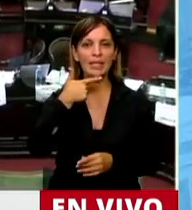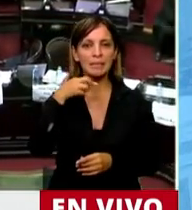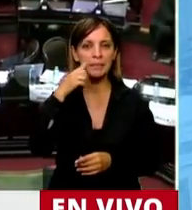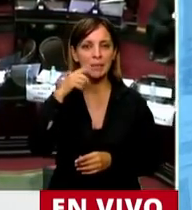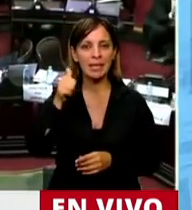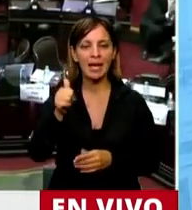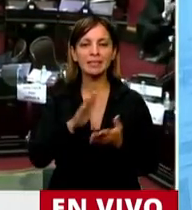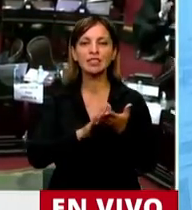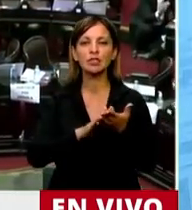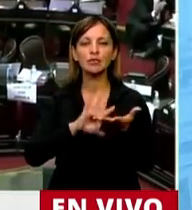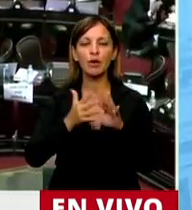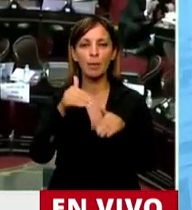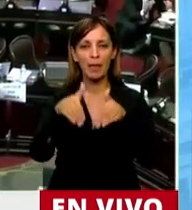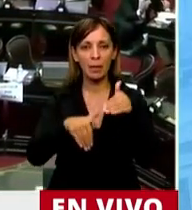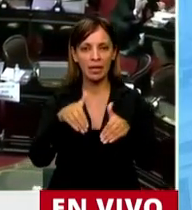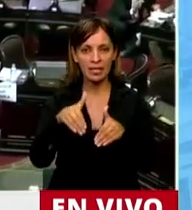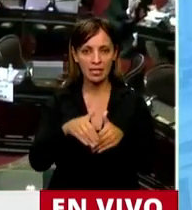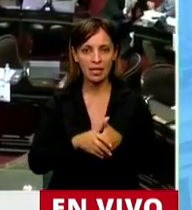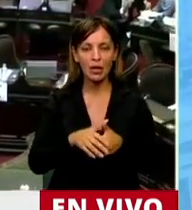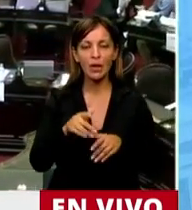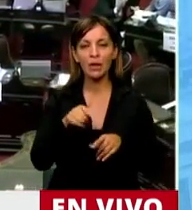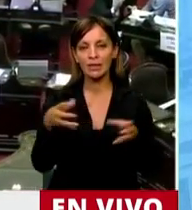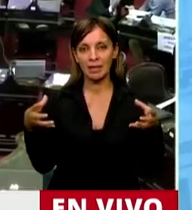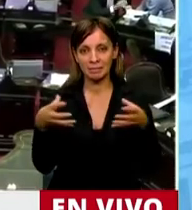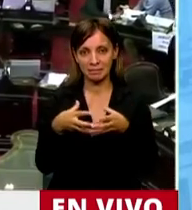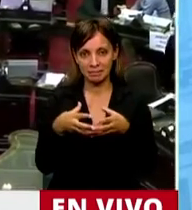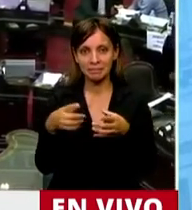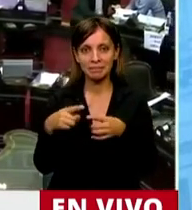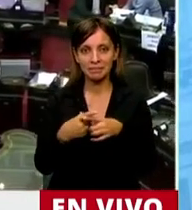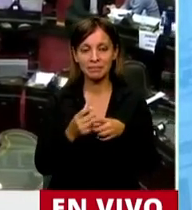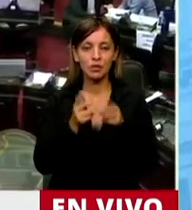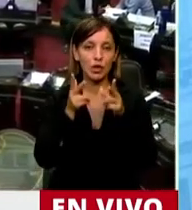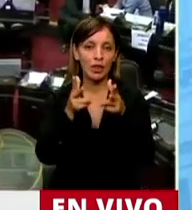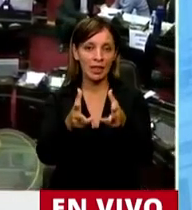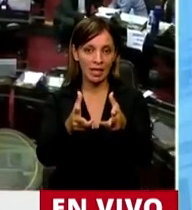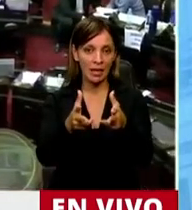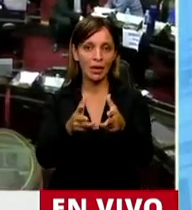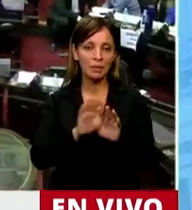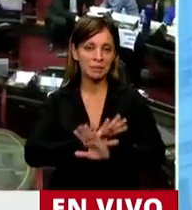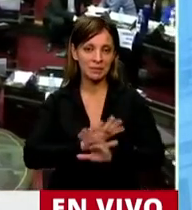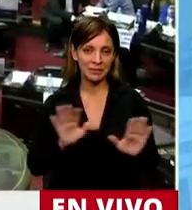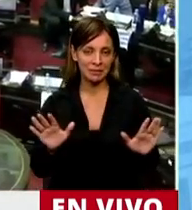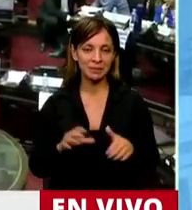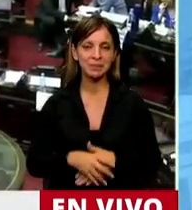a la forma de votación que va a tener nuestro interbloque, doy entonces por concluida mi